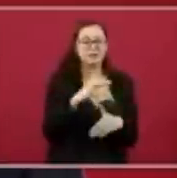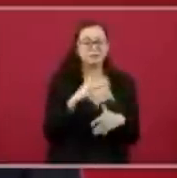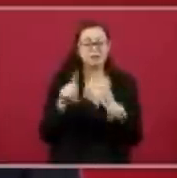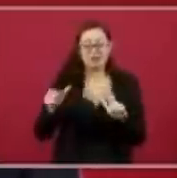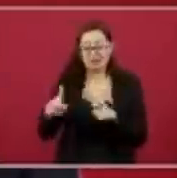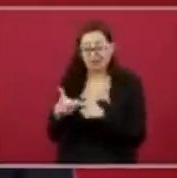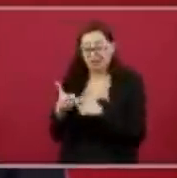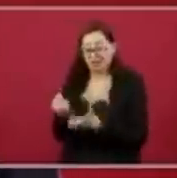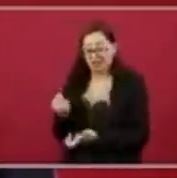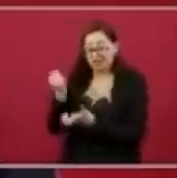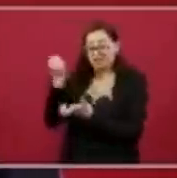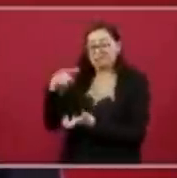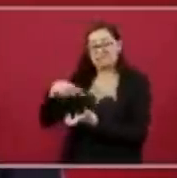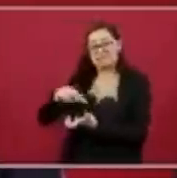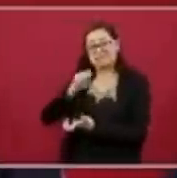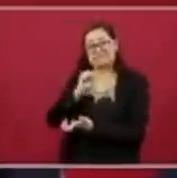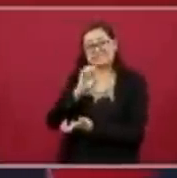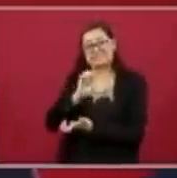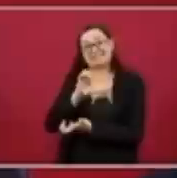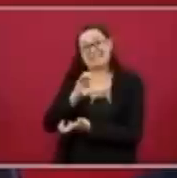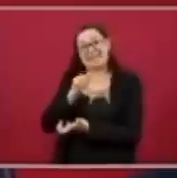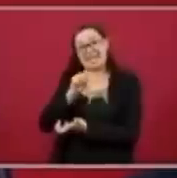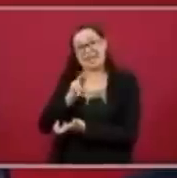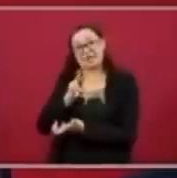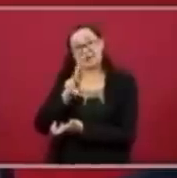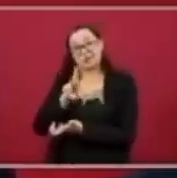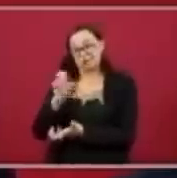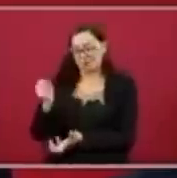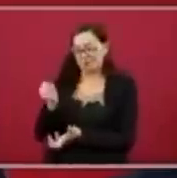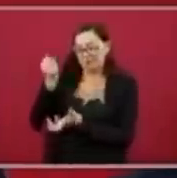turismo, y ya ese fondo